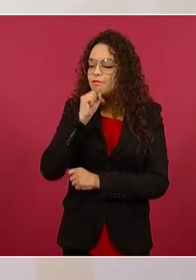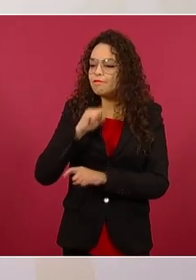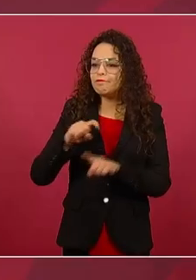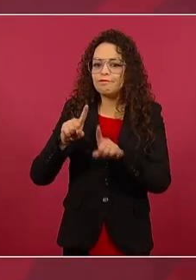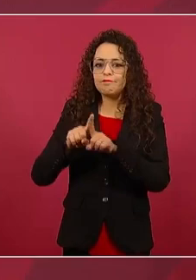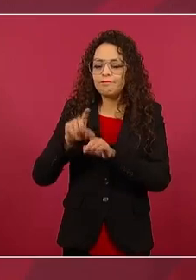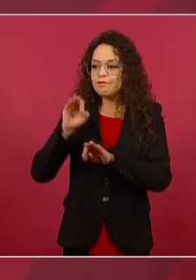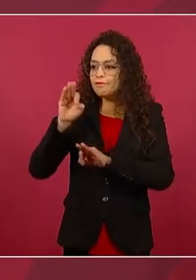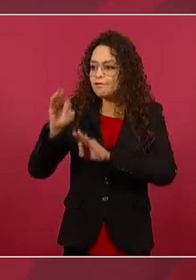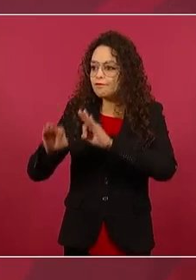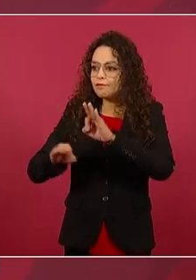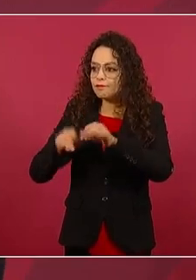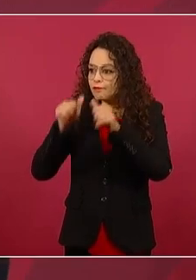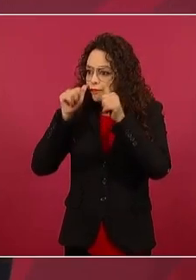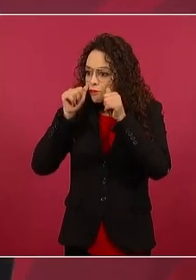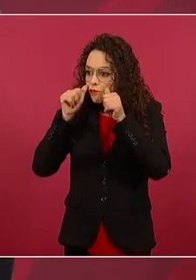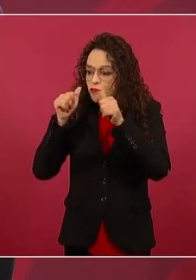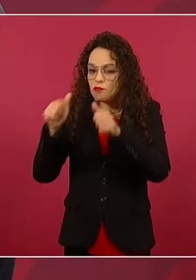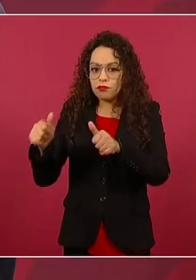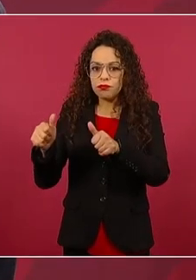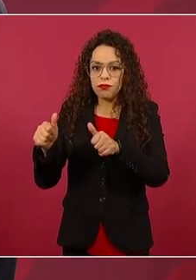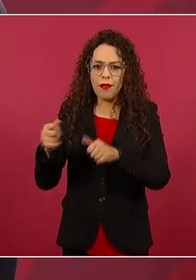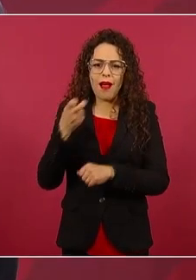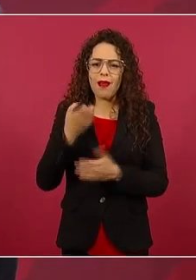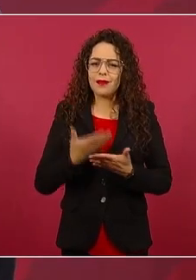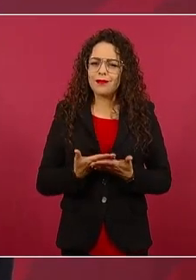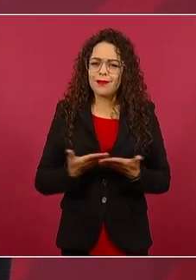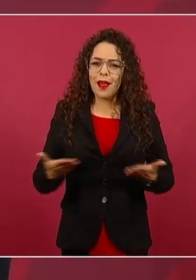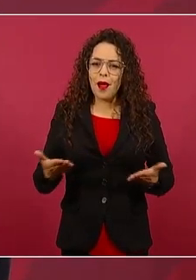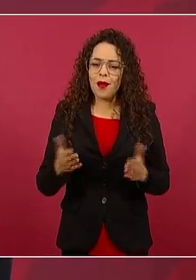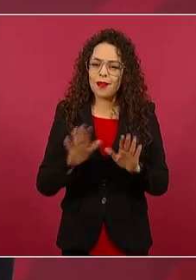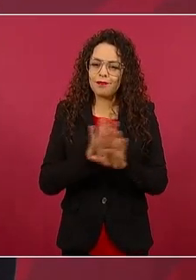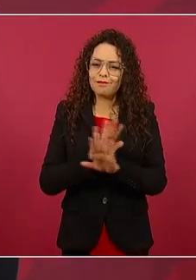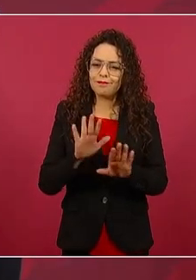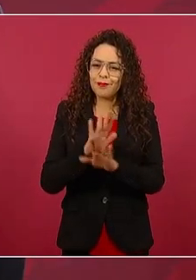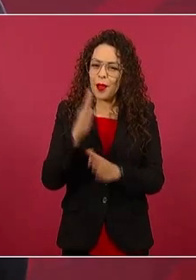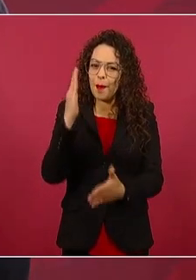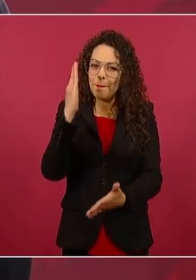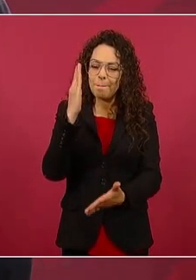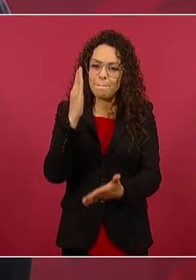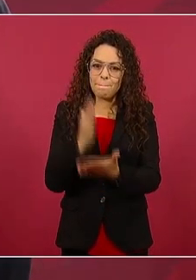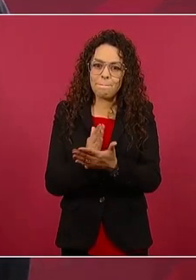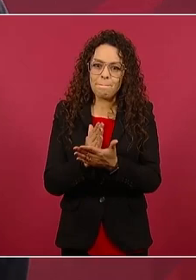Entonces, todo eso se terminó, ya no hay corrupción